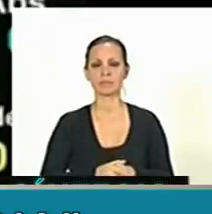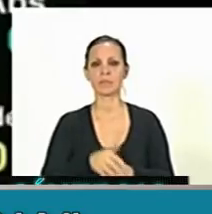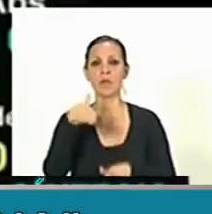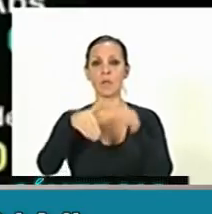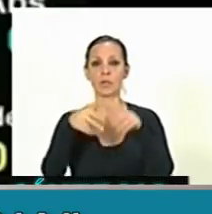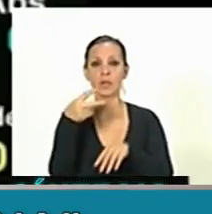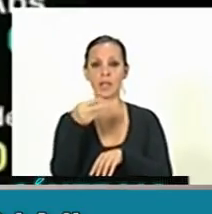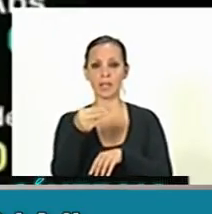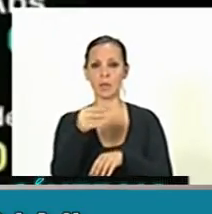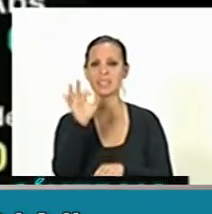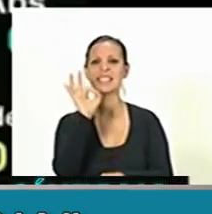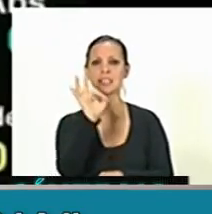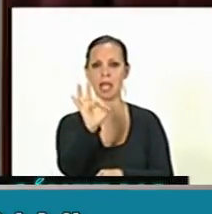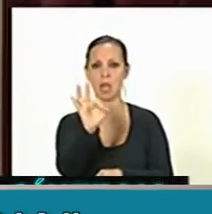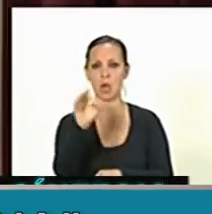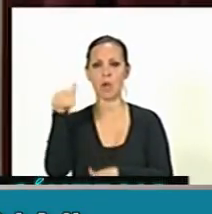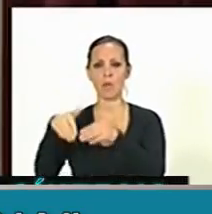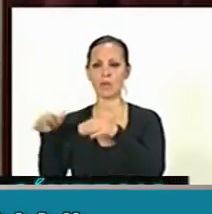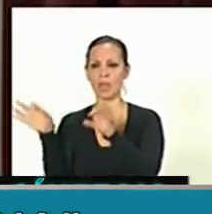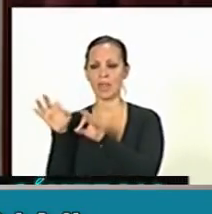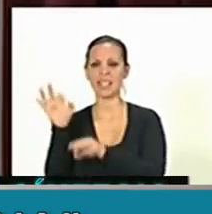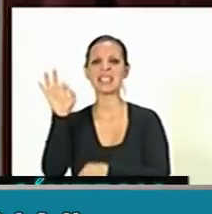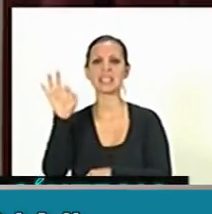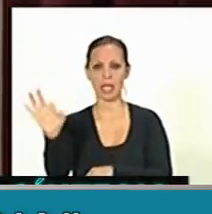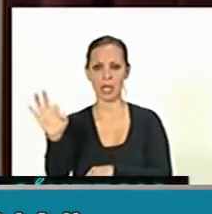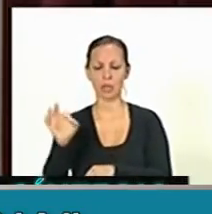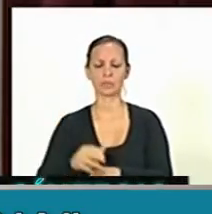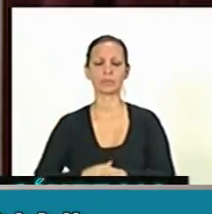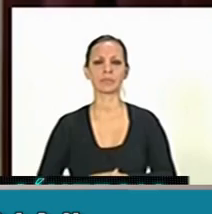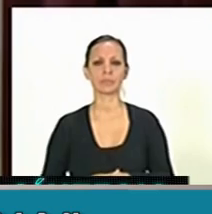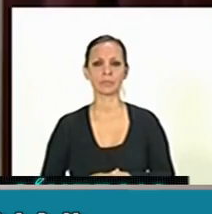una buena calidad de vida, ni física ni psíquica.